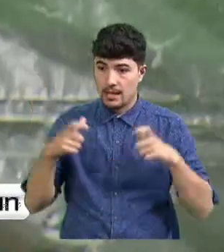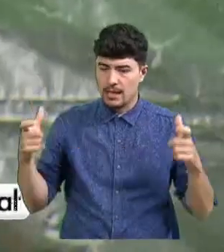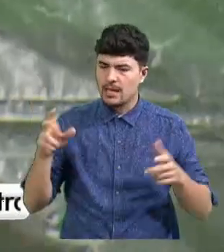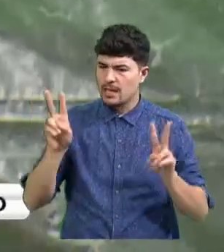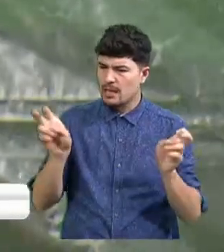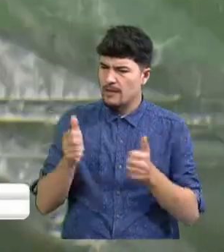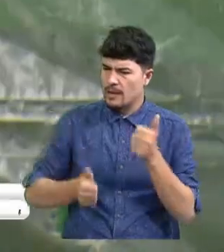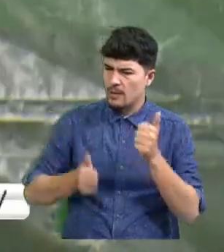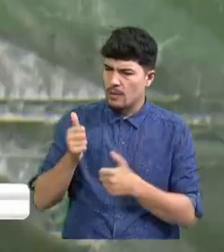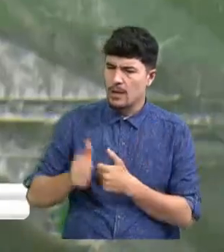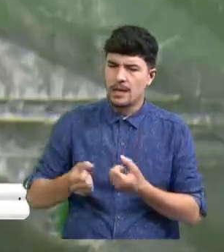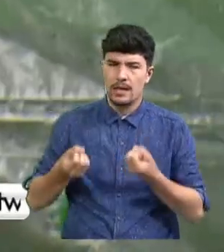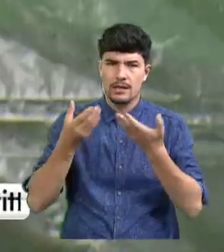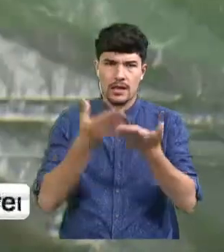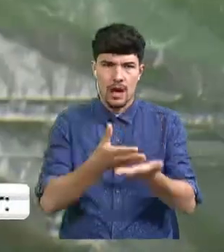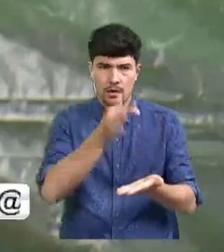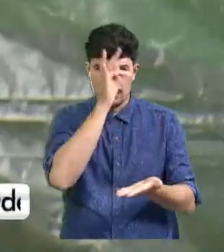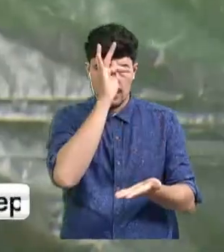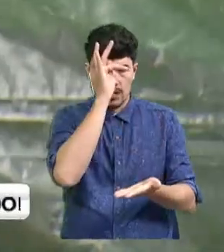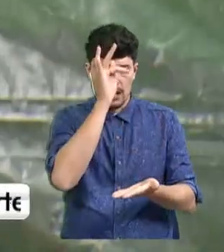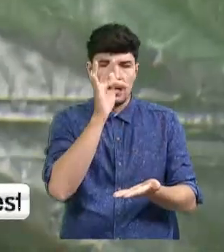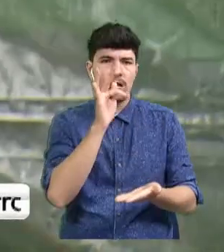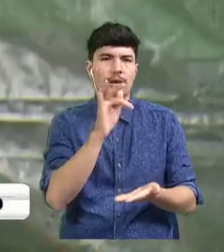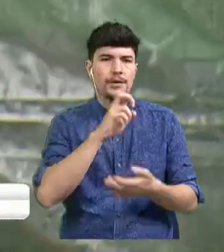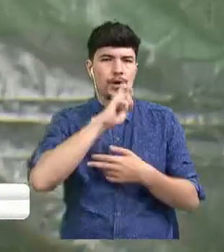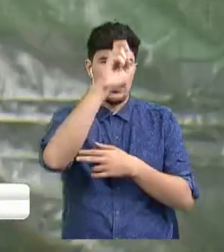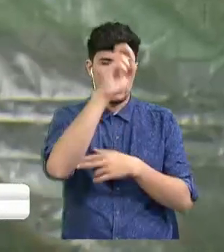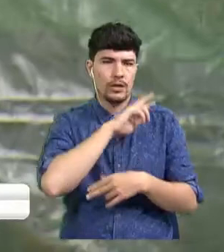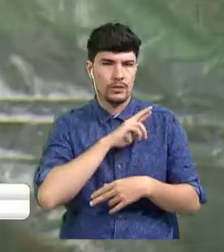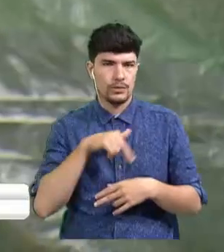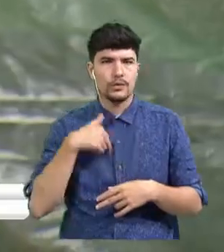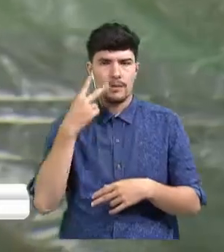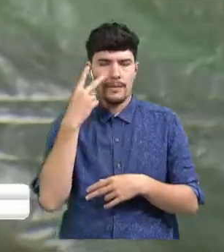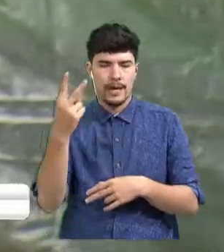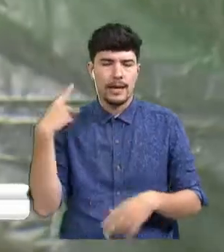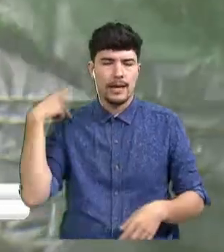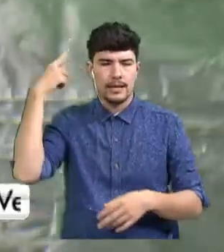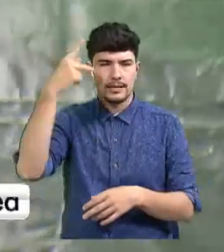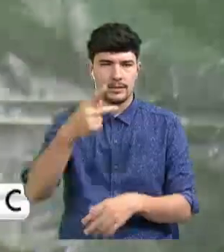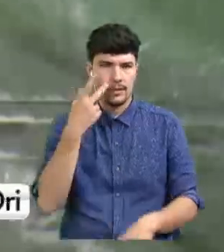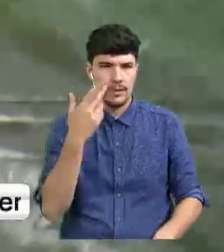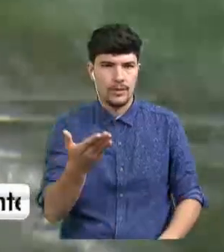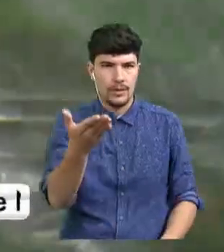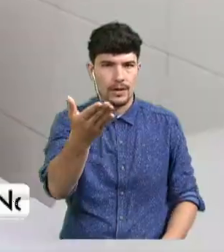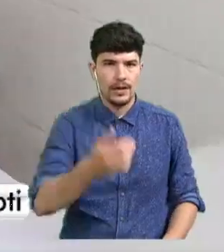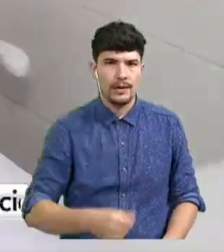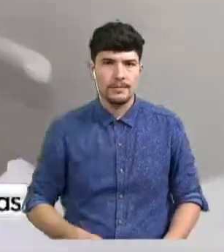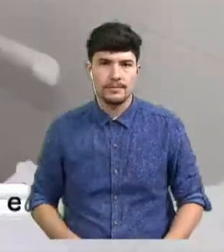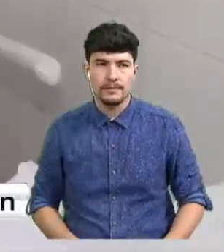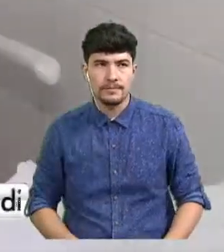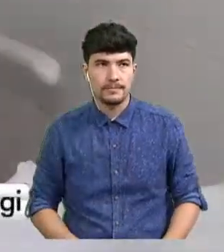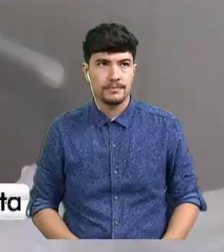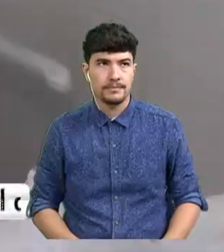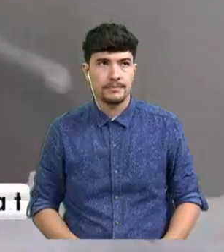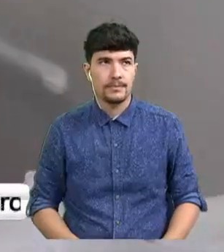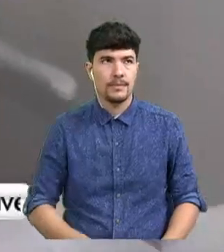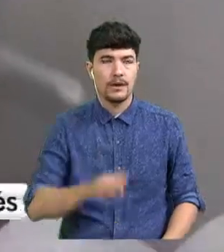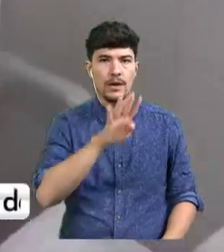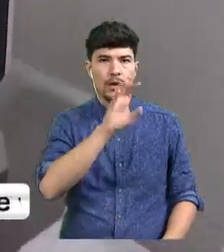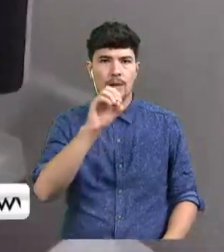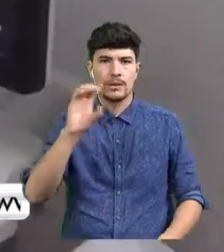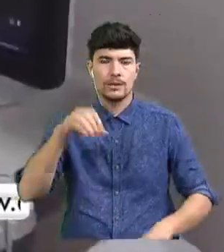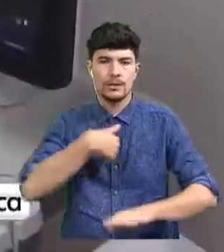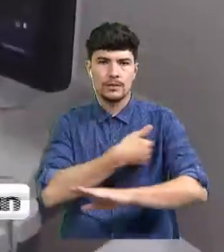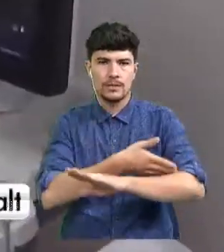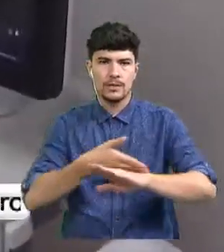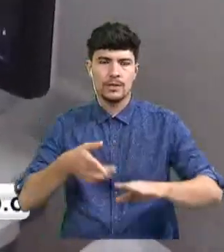la dotación al Hospital del Norte. Veamos esta historia y todo lo que llega para el servicio de la comunidad. 400 millones de